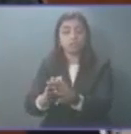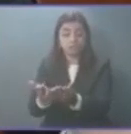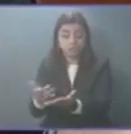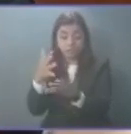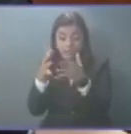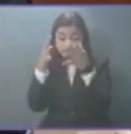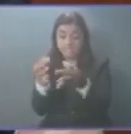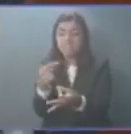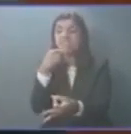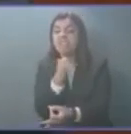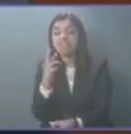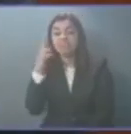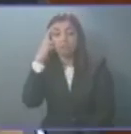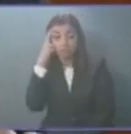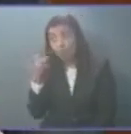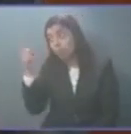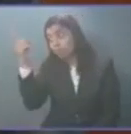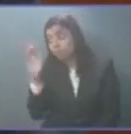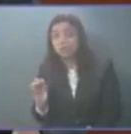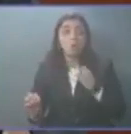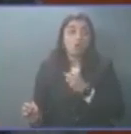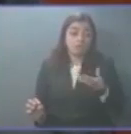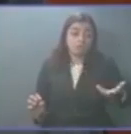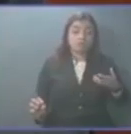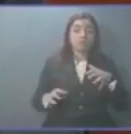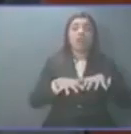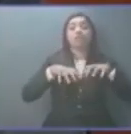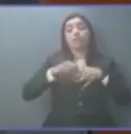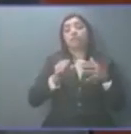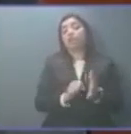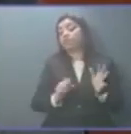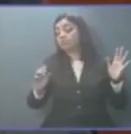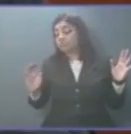quién tiene la razón, si usted o nosotros, como Asamblea.